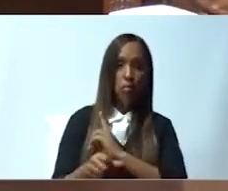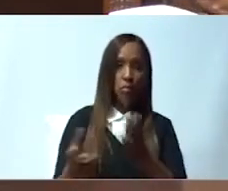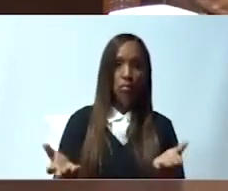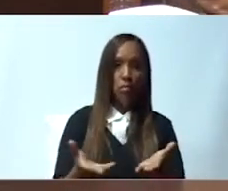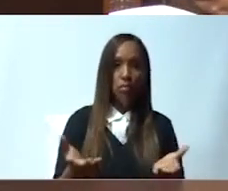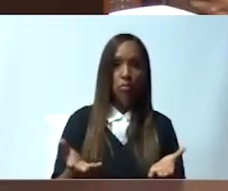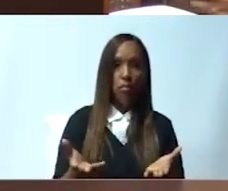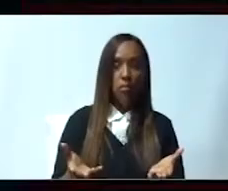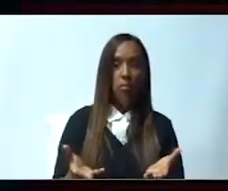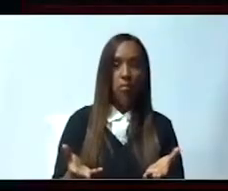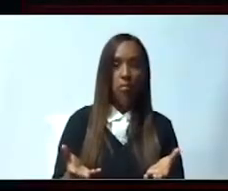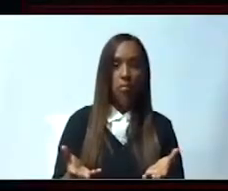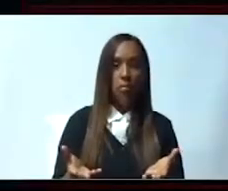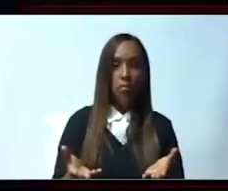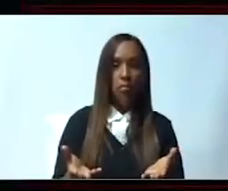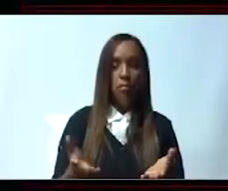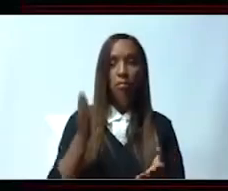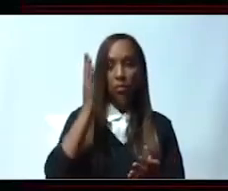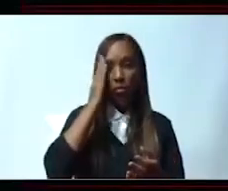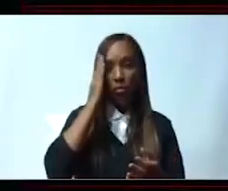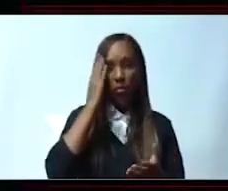Hay 100, ¿eh?